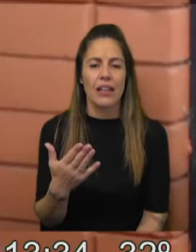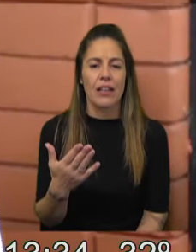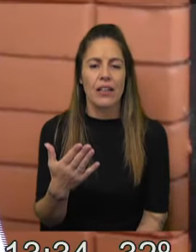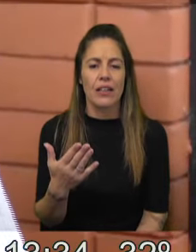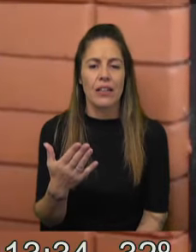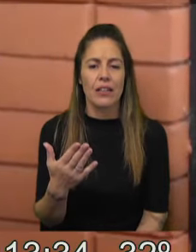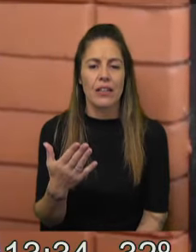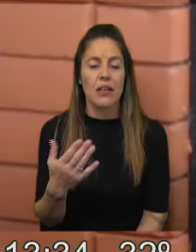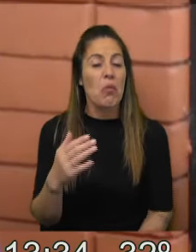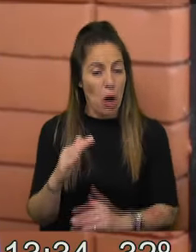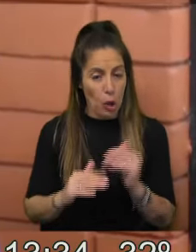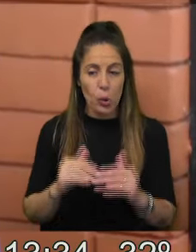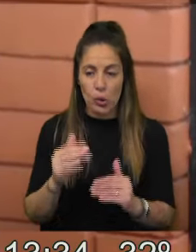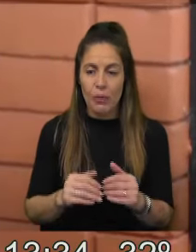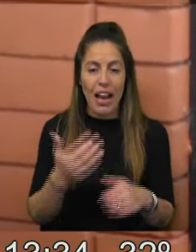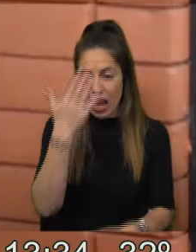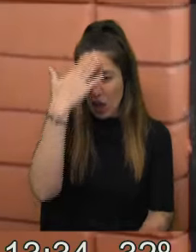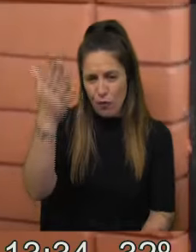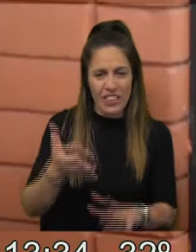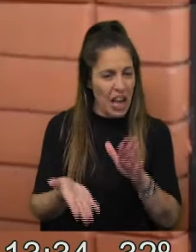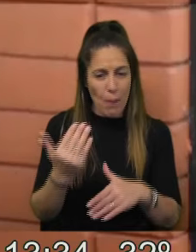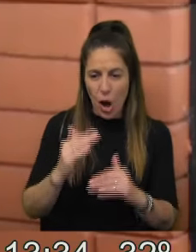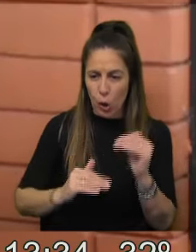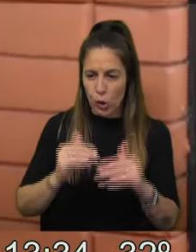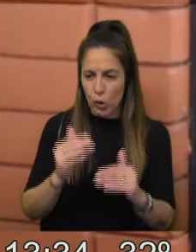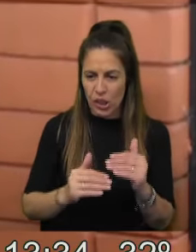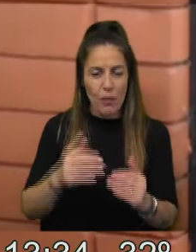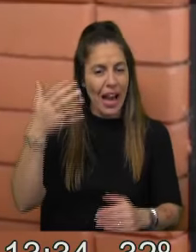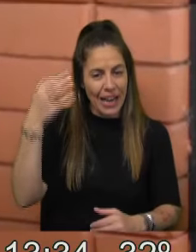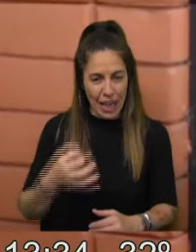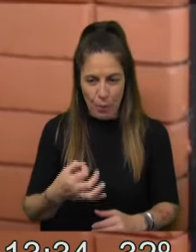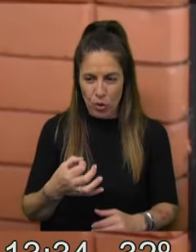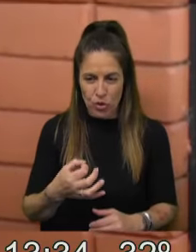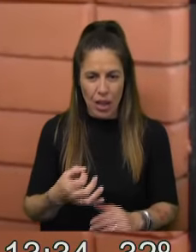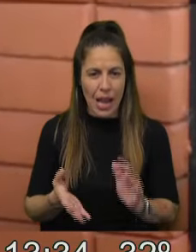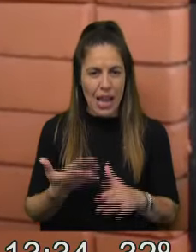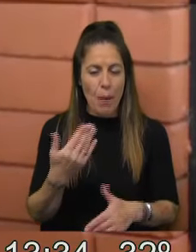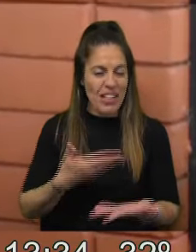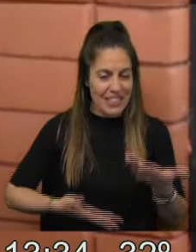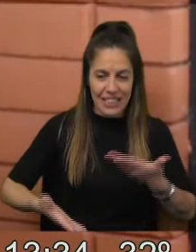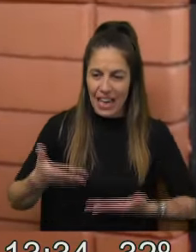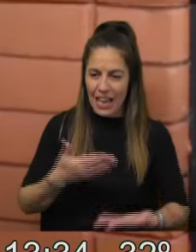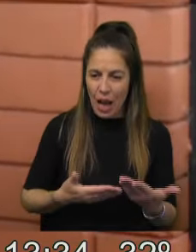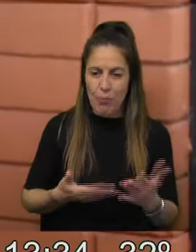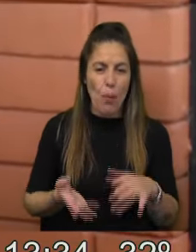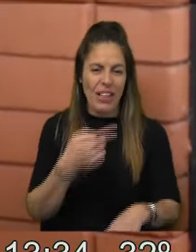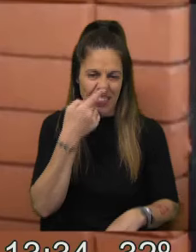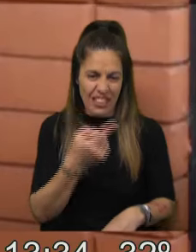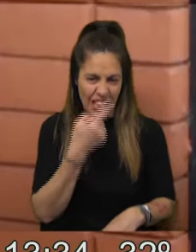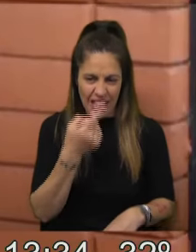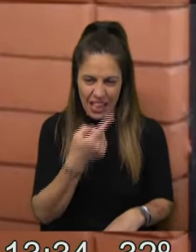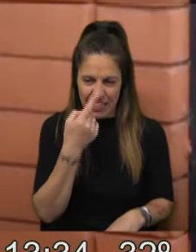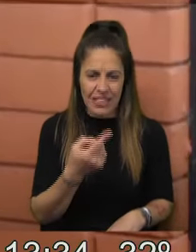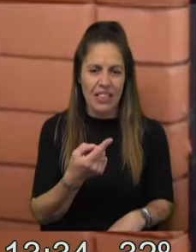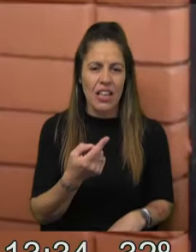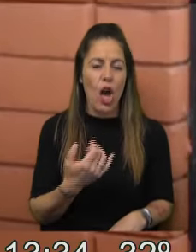fueron constructivas, la del Frente Amplio fue la más constructiva, nos pareció que hubo más intercambio, más interés,